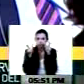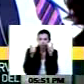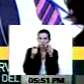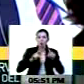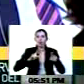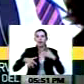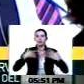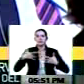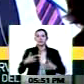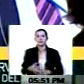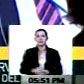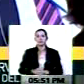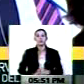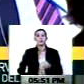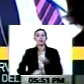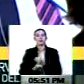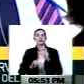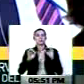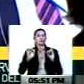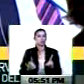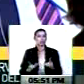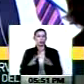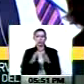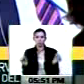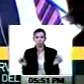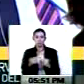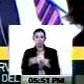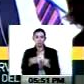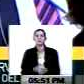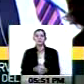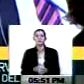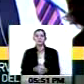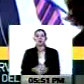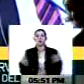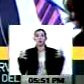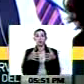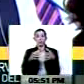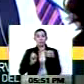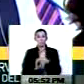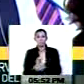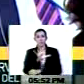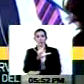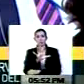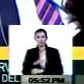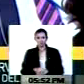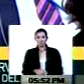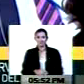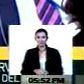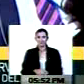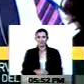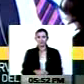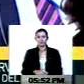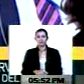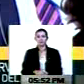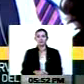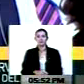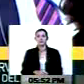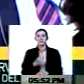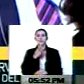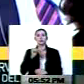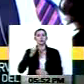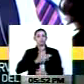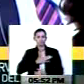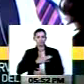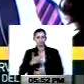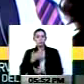implementación de sus decisiones. Por último, el Movimiento de Países No Alineados reitera su compromiso con los